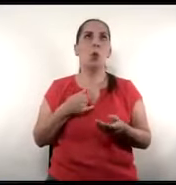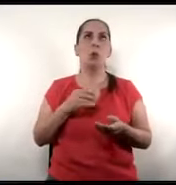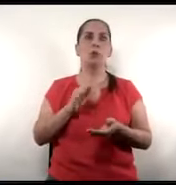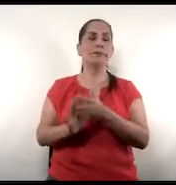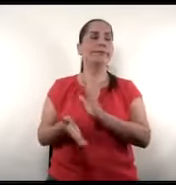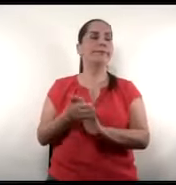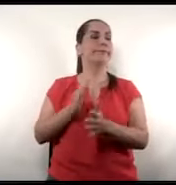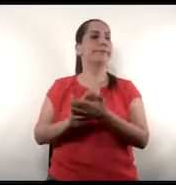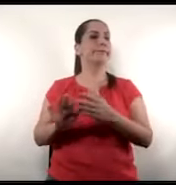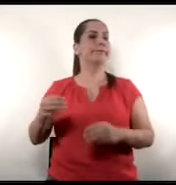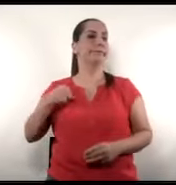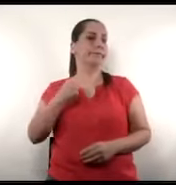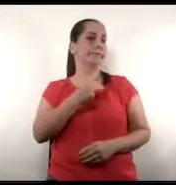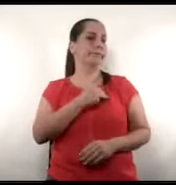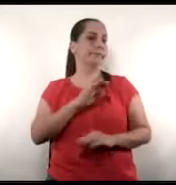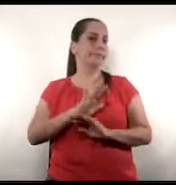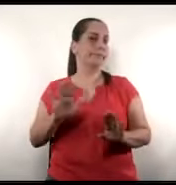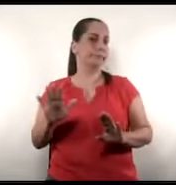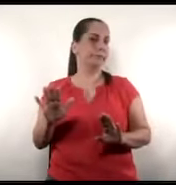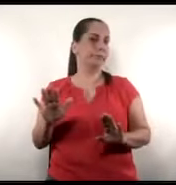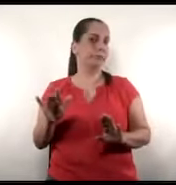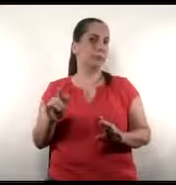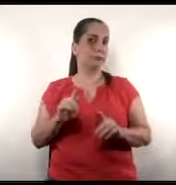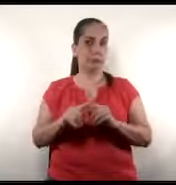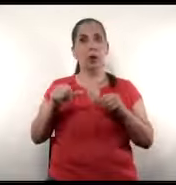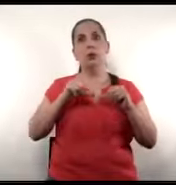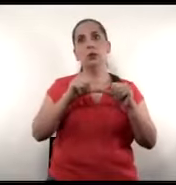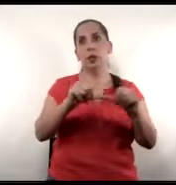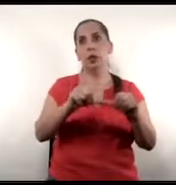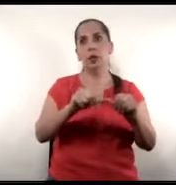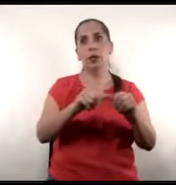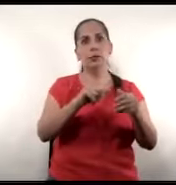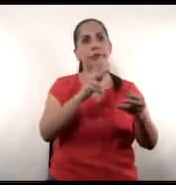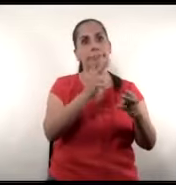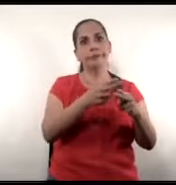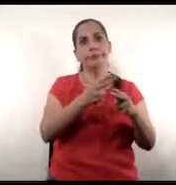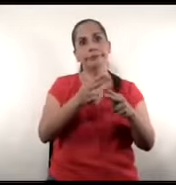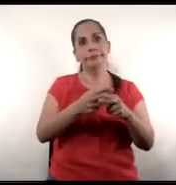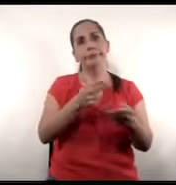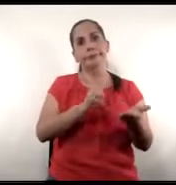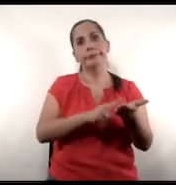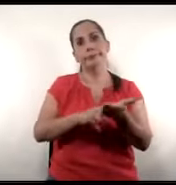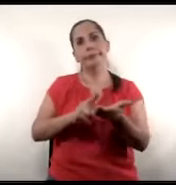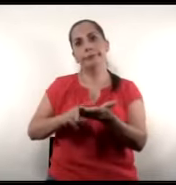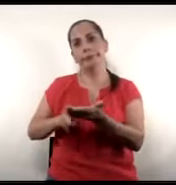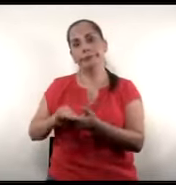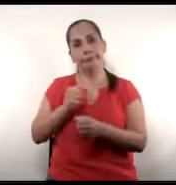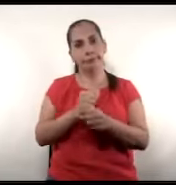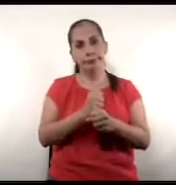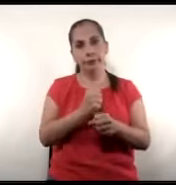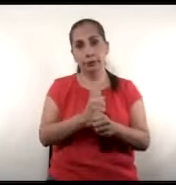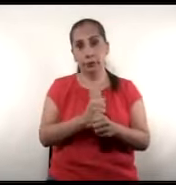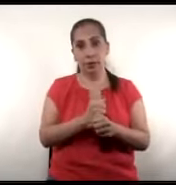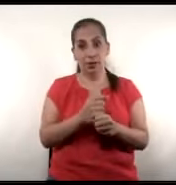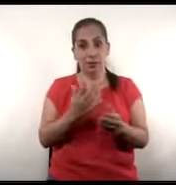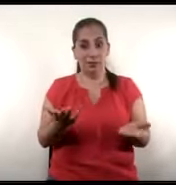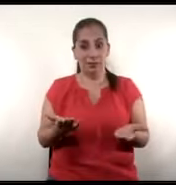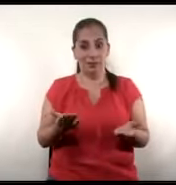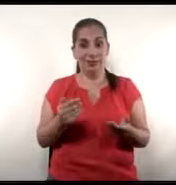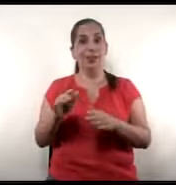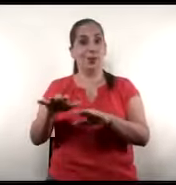responsabilidades, no así de su planilla. Los consejos contrataron planillas por aparte, ¿verdad? Entonces, tenemos